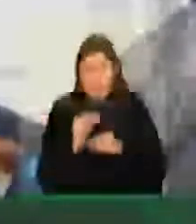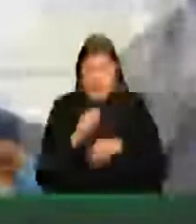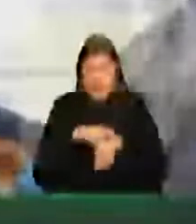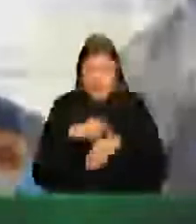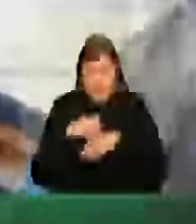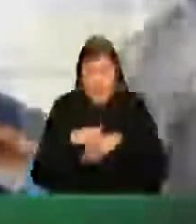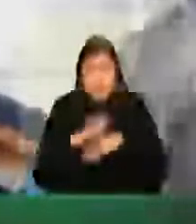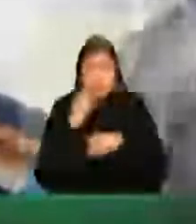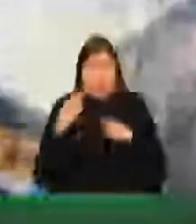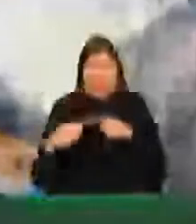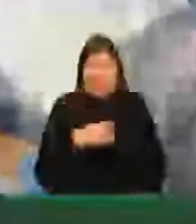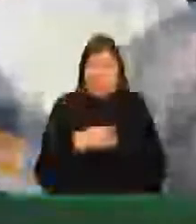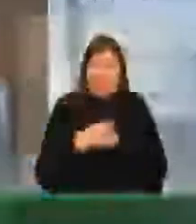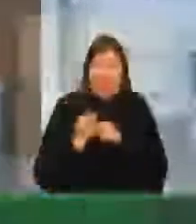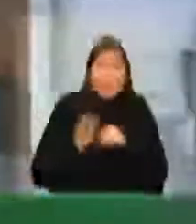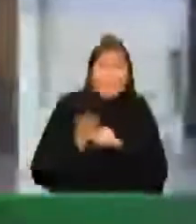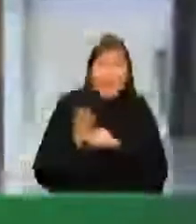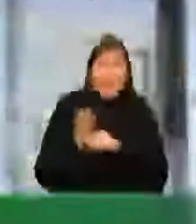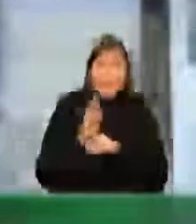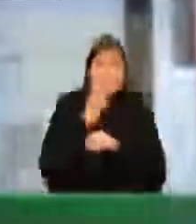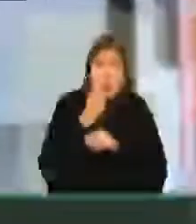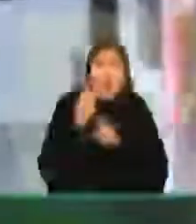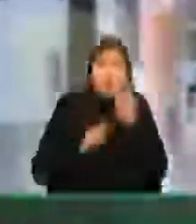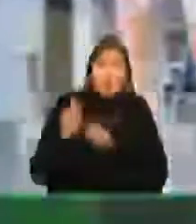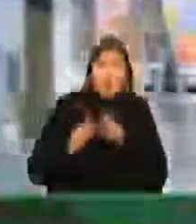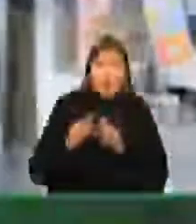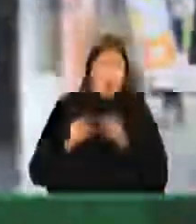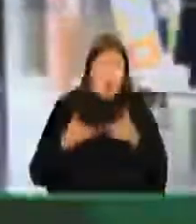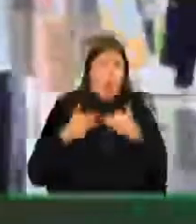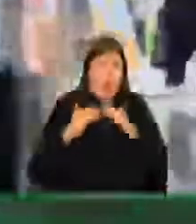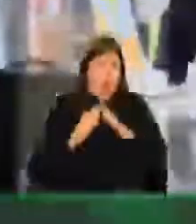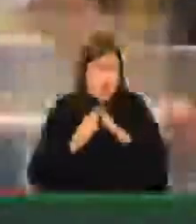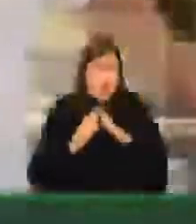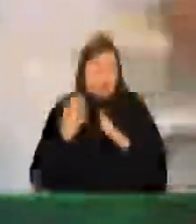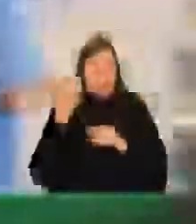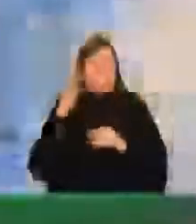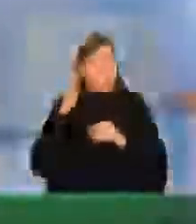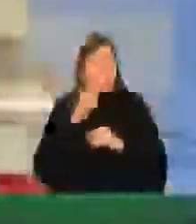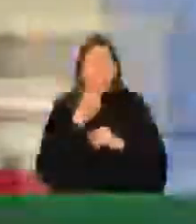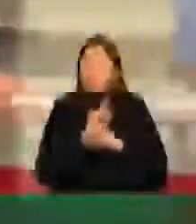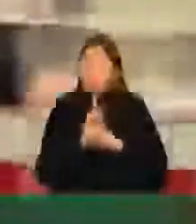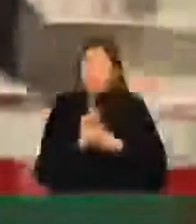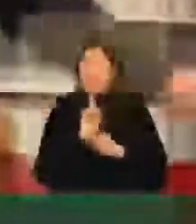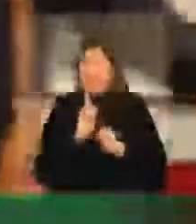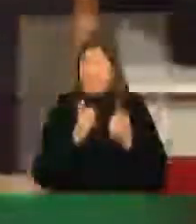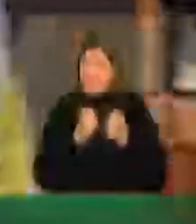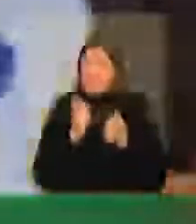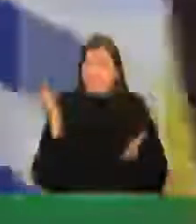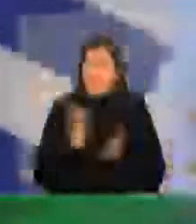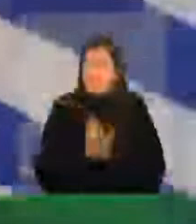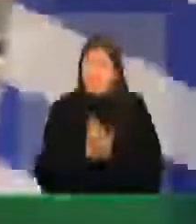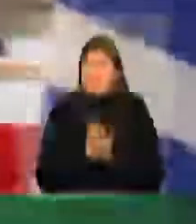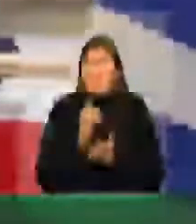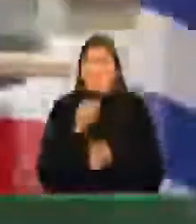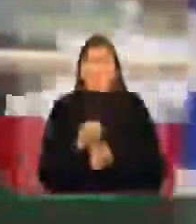empezar a pedir la cuarentena. Las autoridades consideran que no es necesario exigir la cuarentena debido a la situación